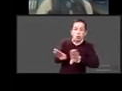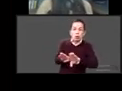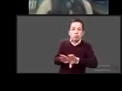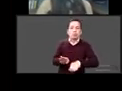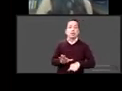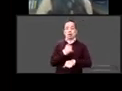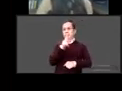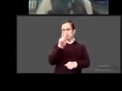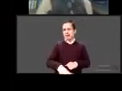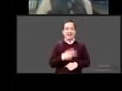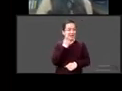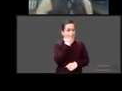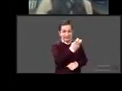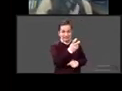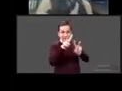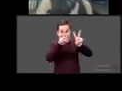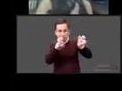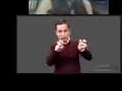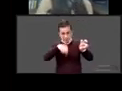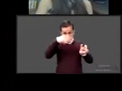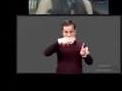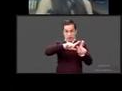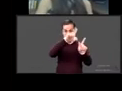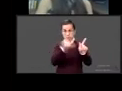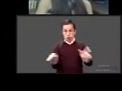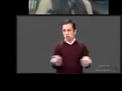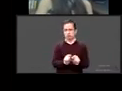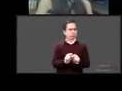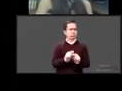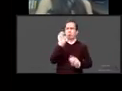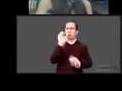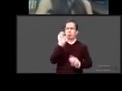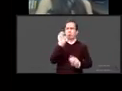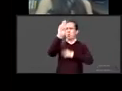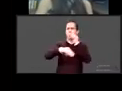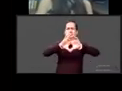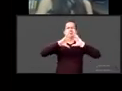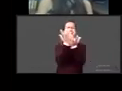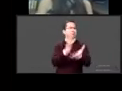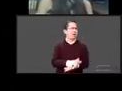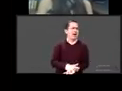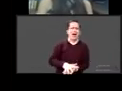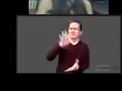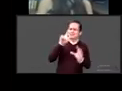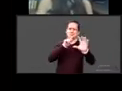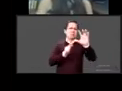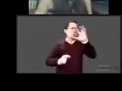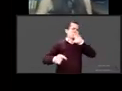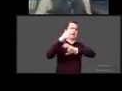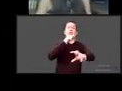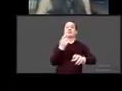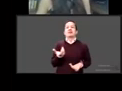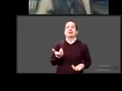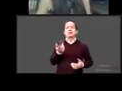en todo el mundo, no es solamente un tema de México, pero es tan invisible que no se habla de esto. Y es probable que si lo viéramos en una dimensión como